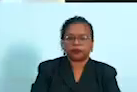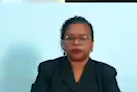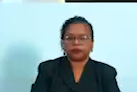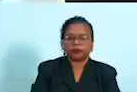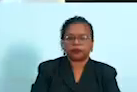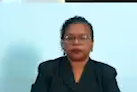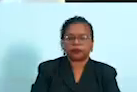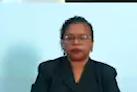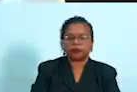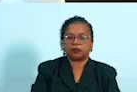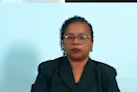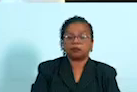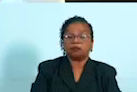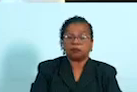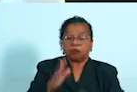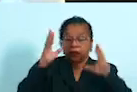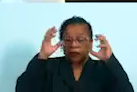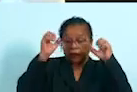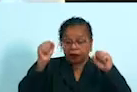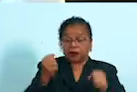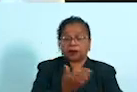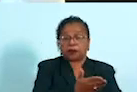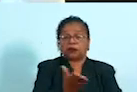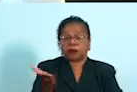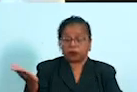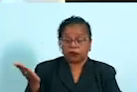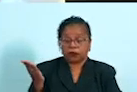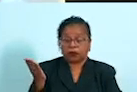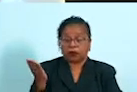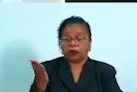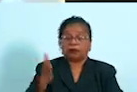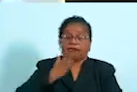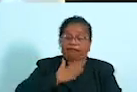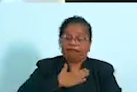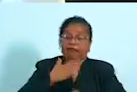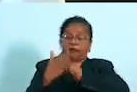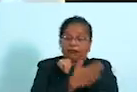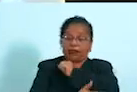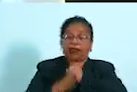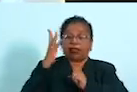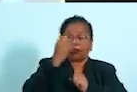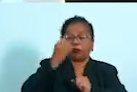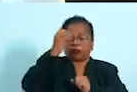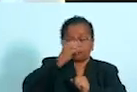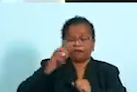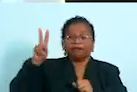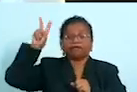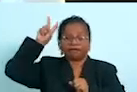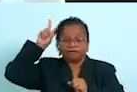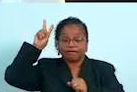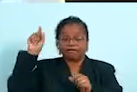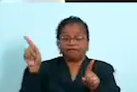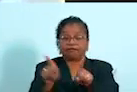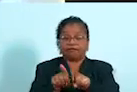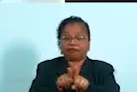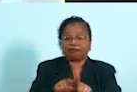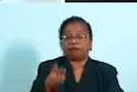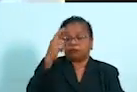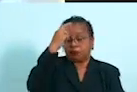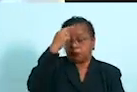Señor presidente, estimados miembros, Surinam y la República Dominicana, ambos